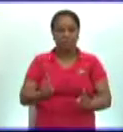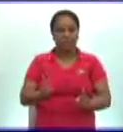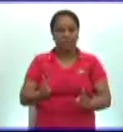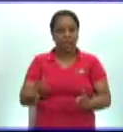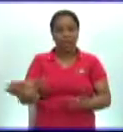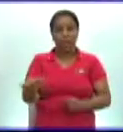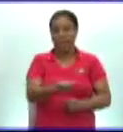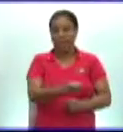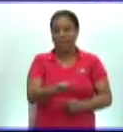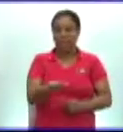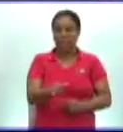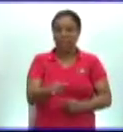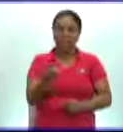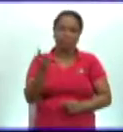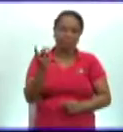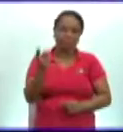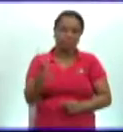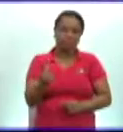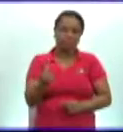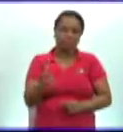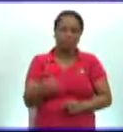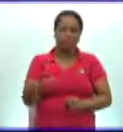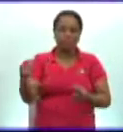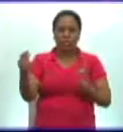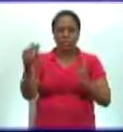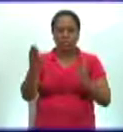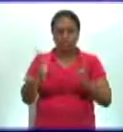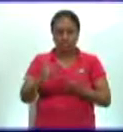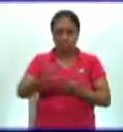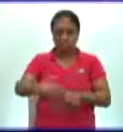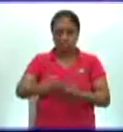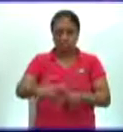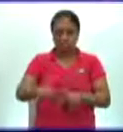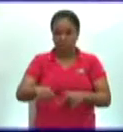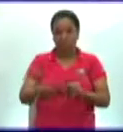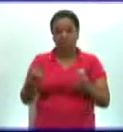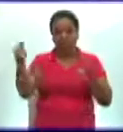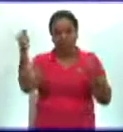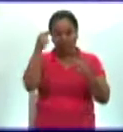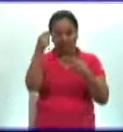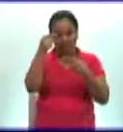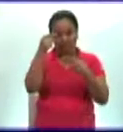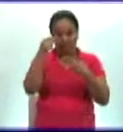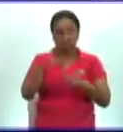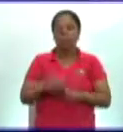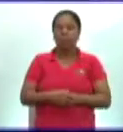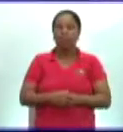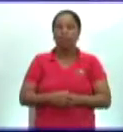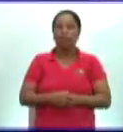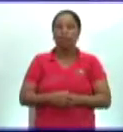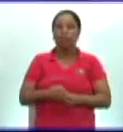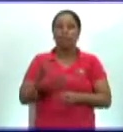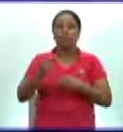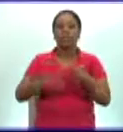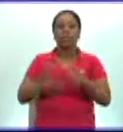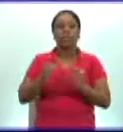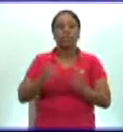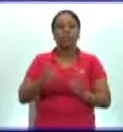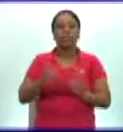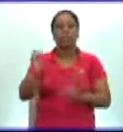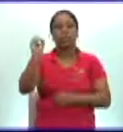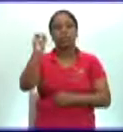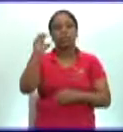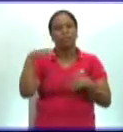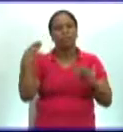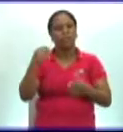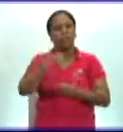igual valor, dirección, pero en sentido contrario. Y la fuerza resultante va a seguir siendo 0. ¿Qué es lo que varía?